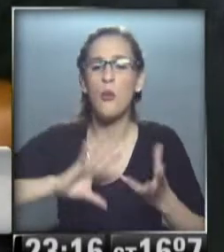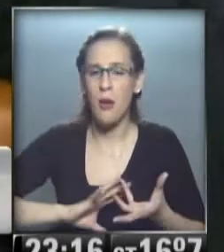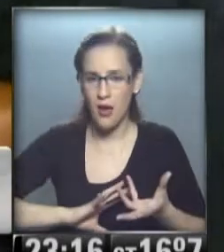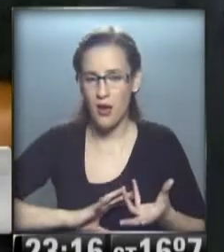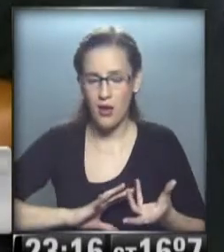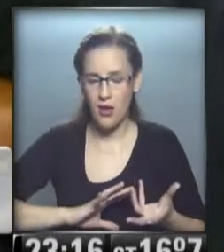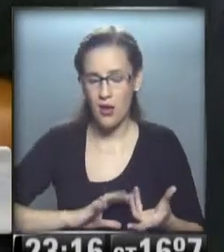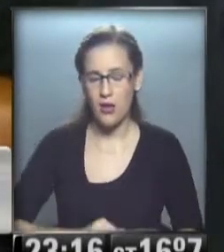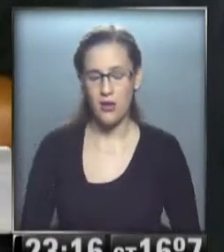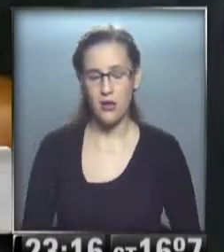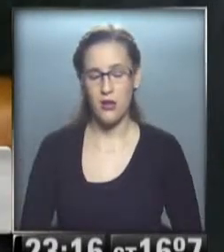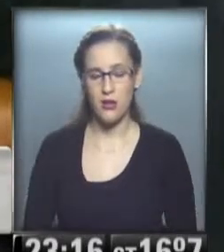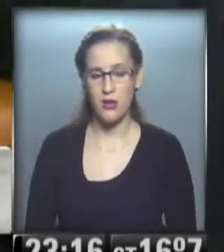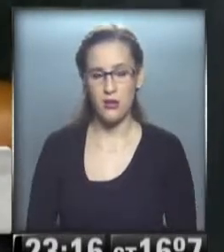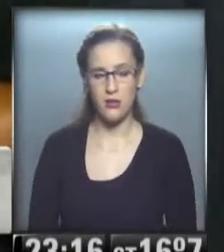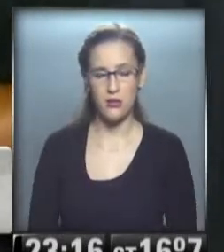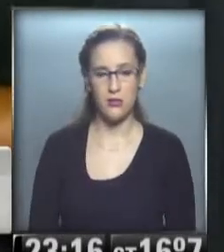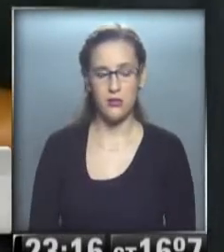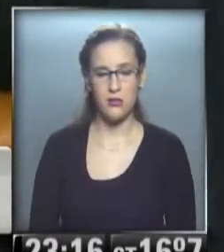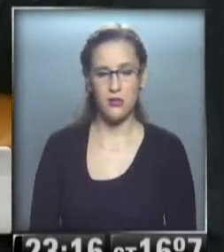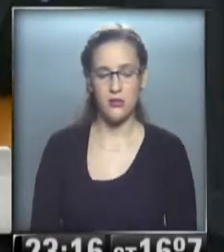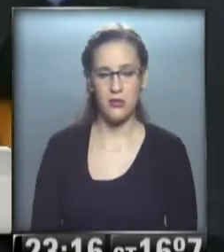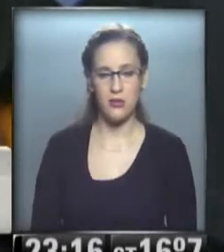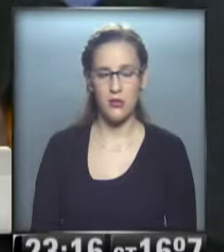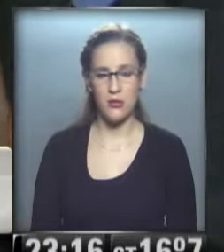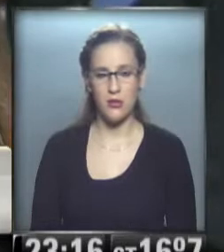south. Pertenecemos a un continente